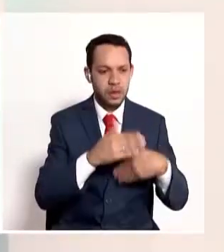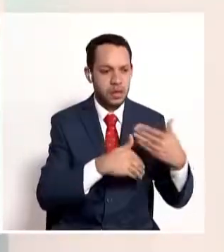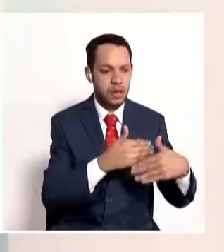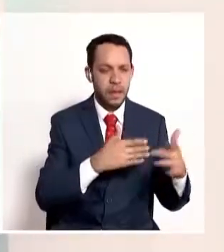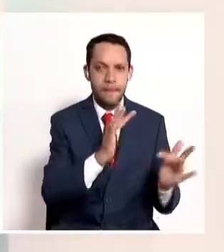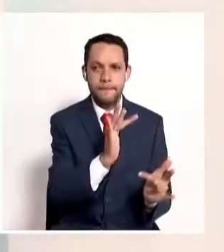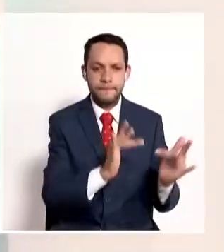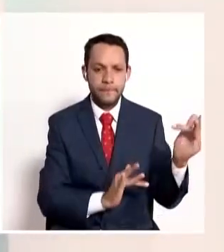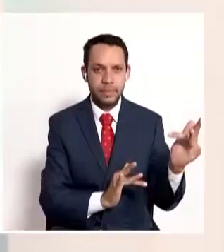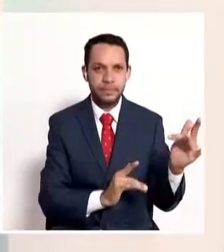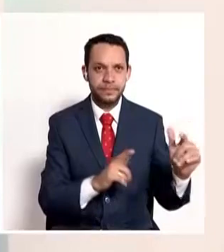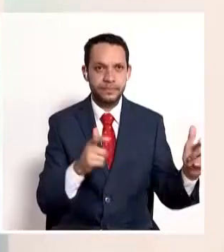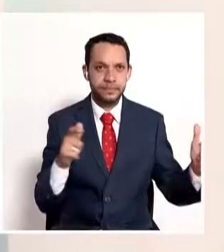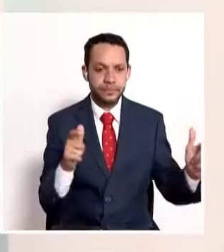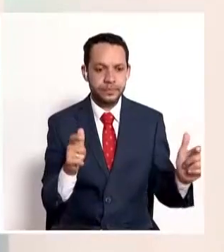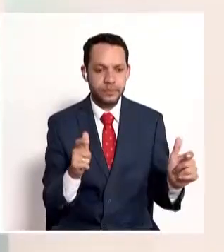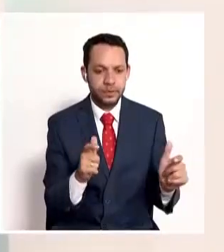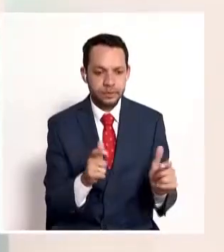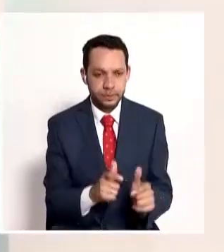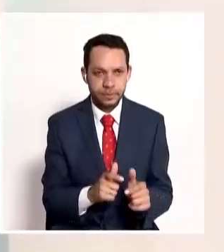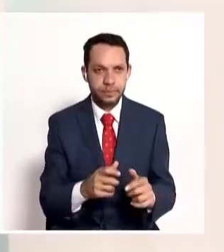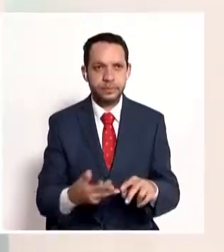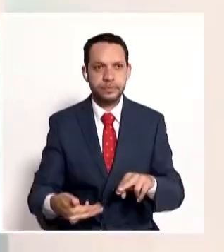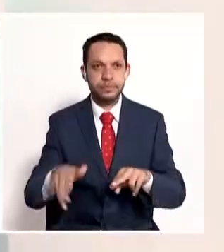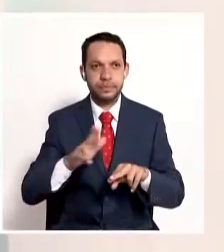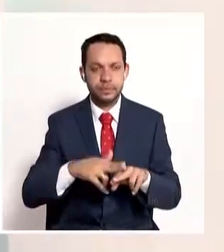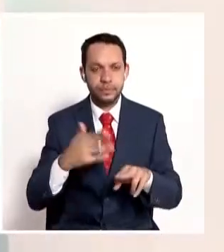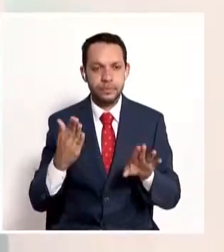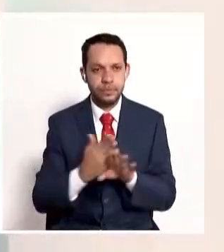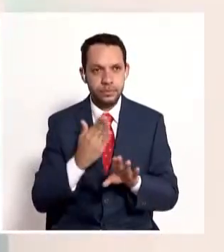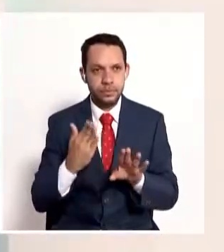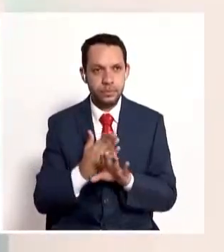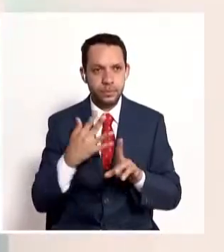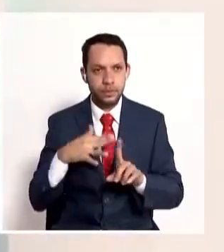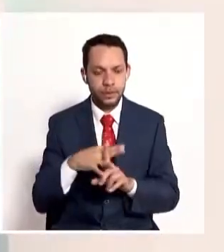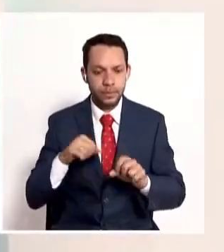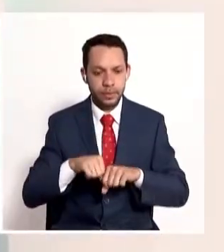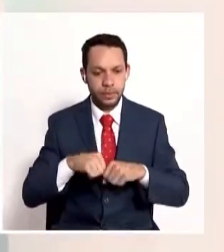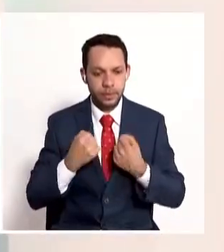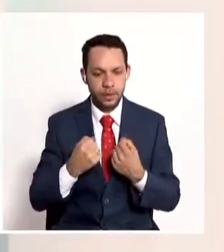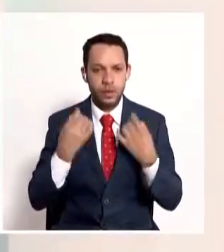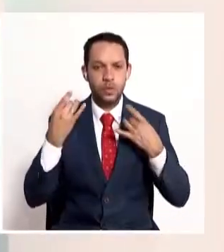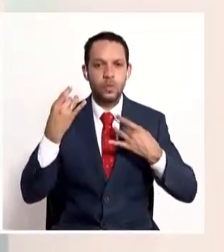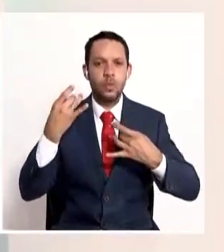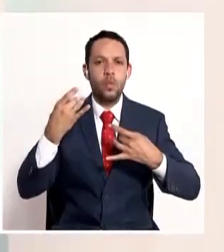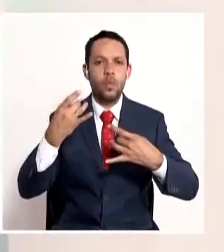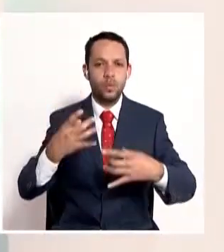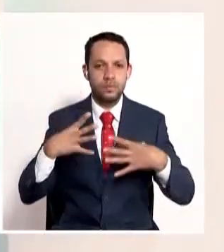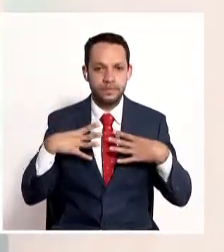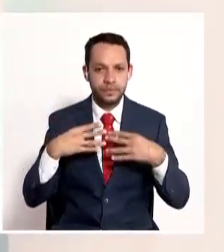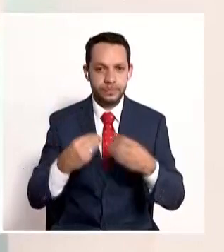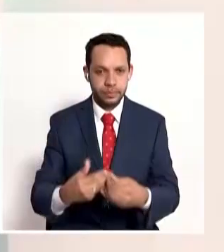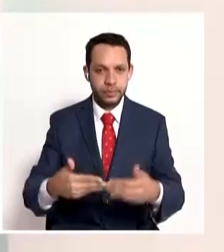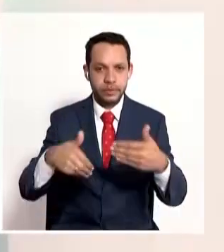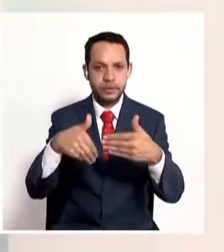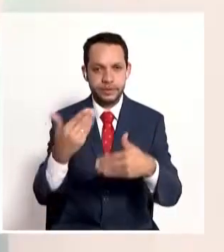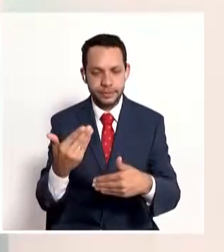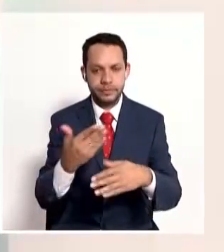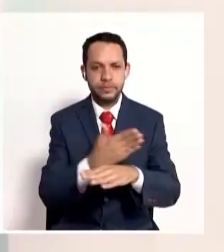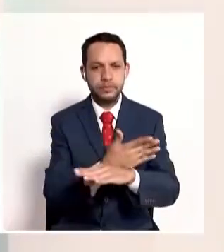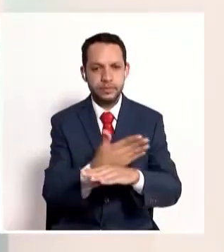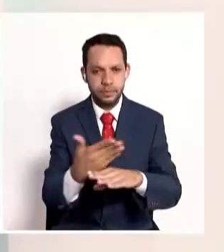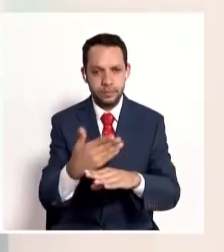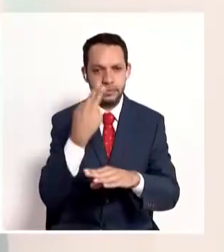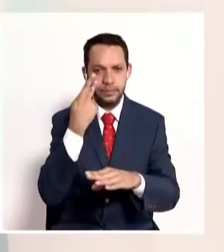nos lleve a elevarnos el proceso degenerativo y por lo tanto dolor por esa fricción cuando comenzamos a ver esto